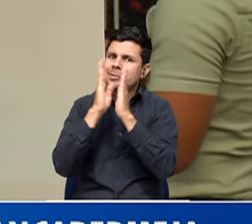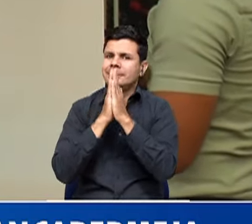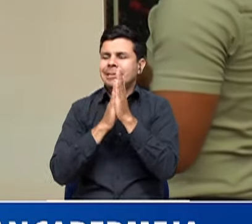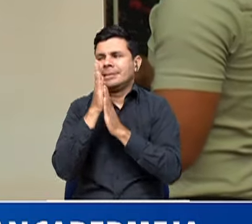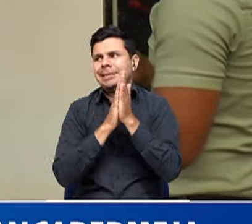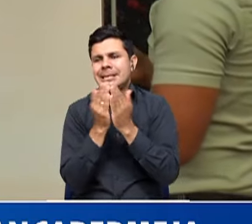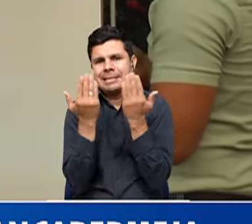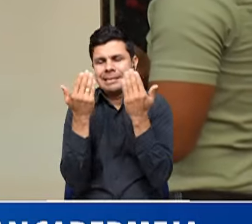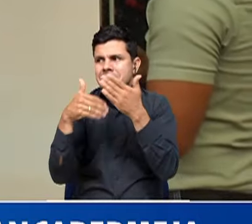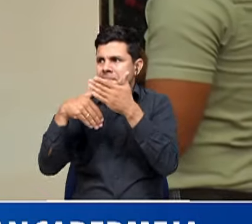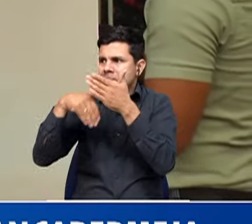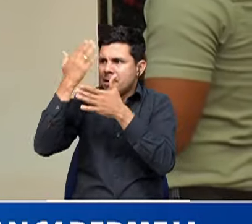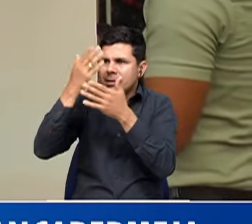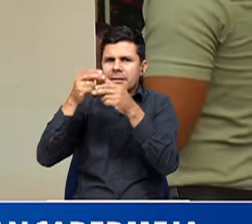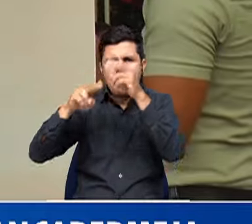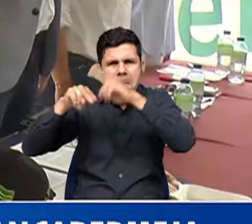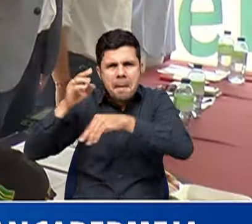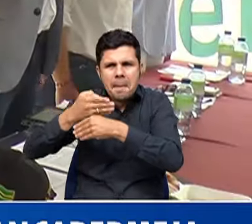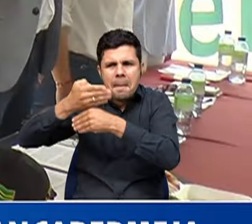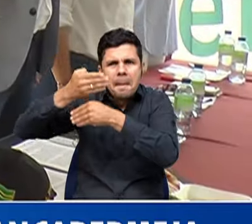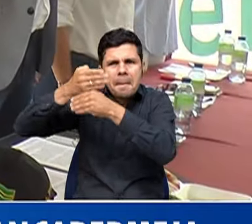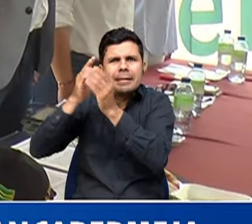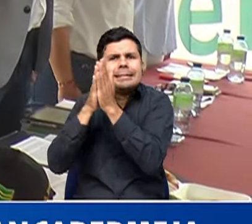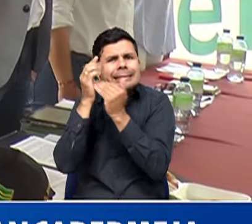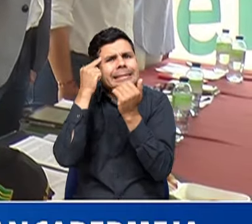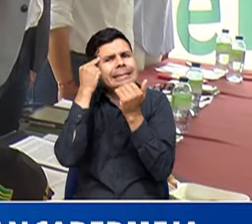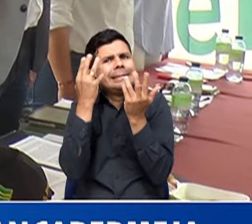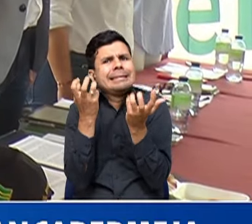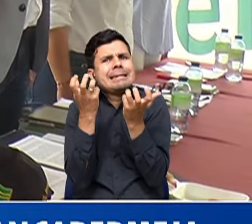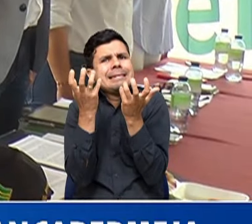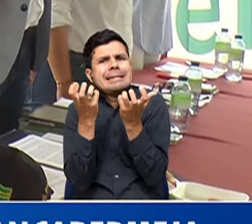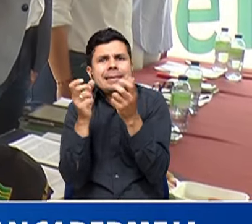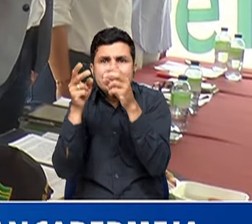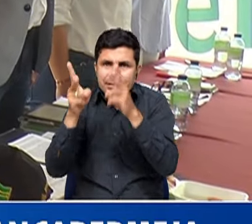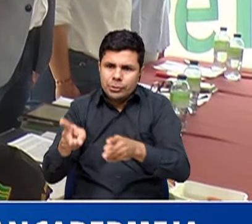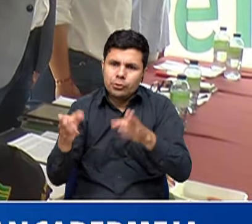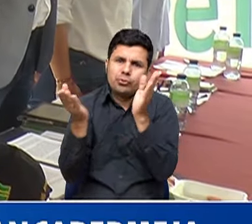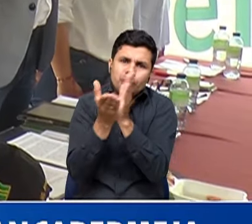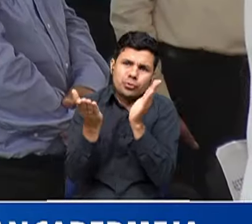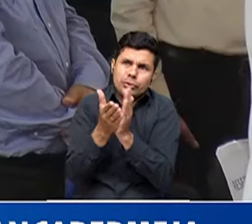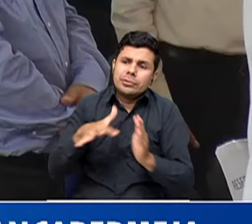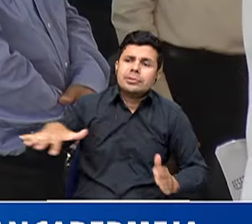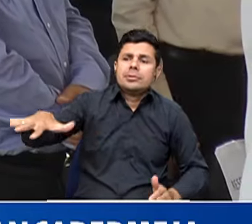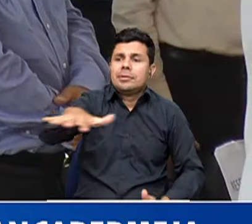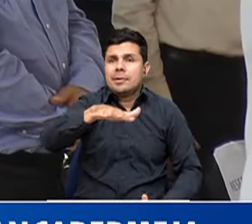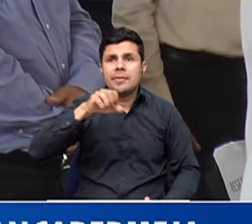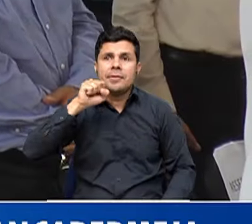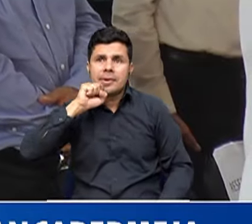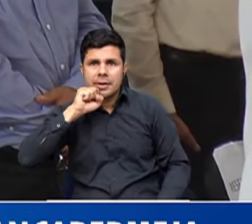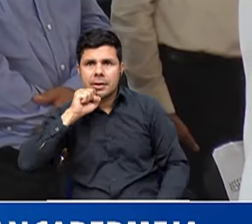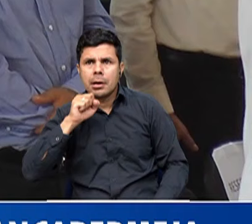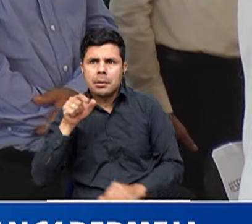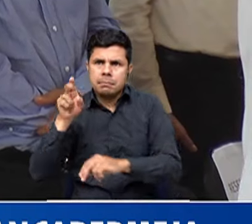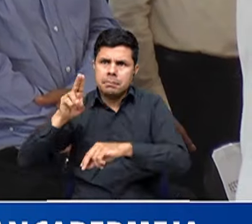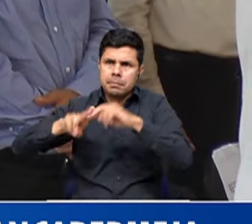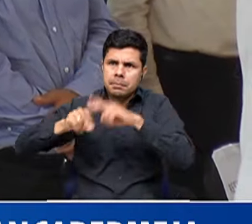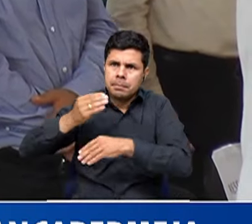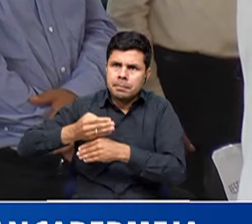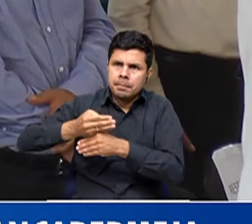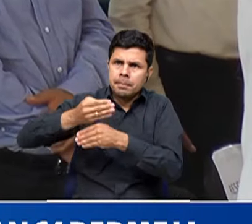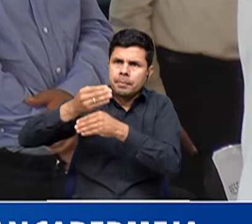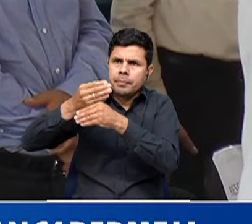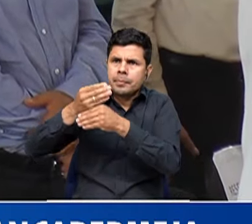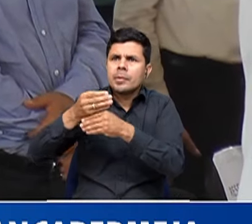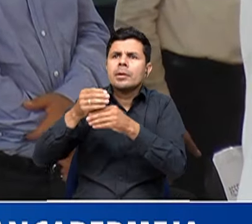iniciar una obra tan esperada, tan añorada, tan soñada para nuestros jóvenes aquí en nuestro municipio. Vamos a tener una construcción de más de